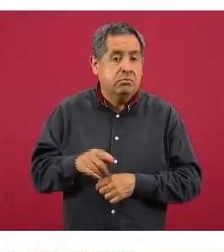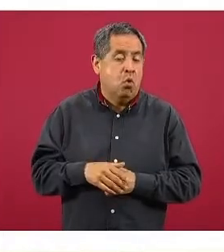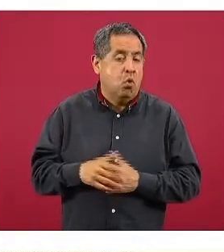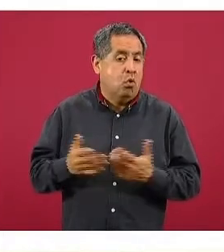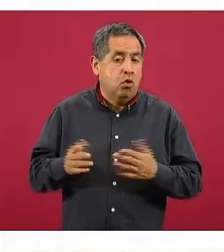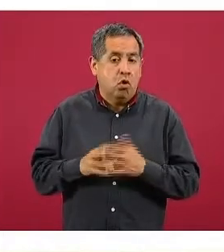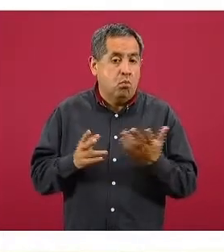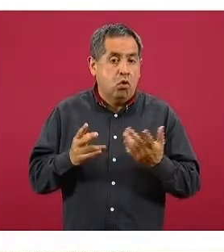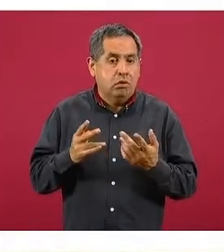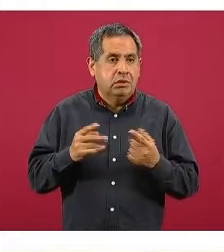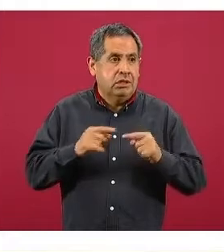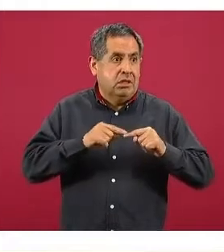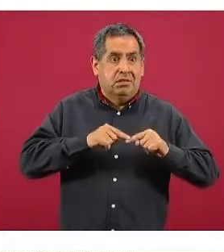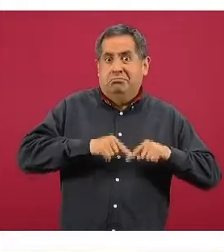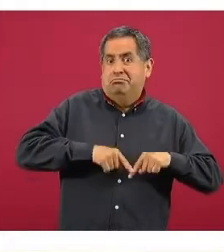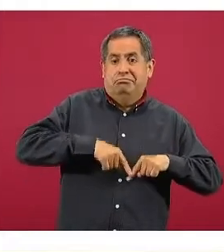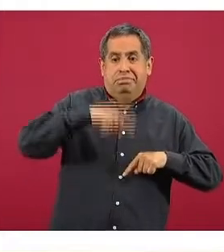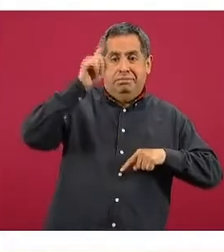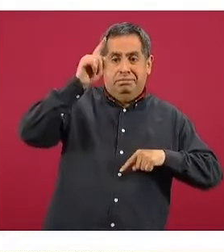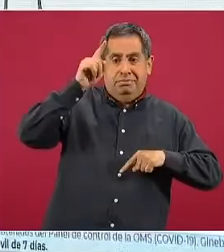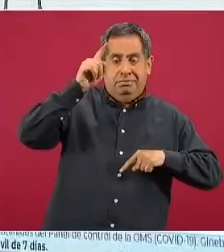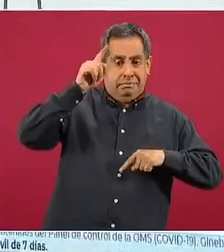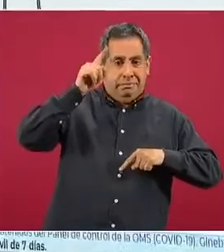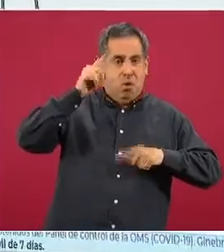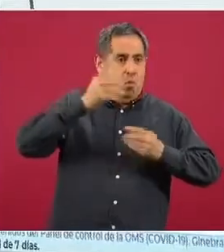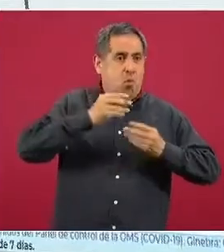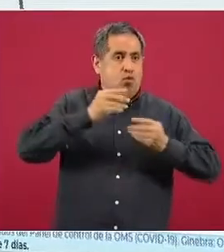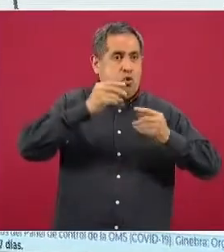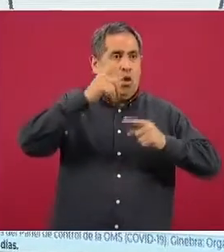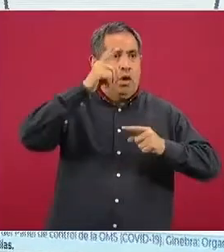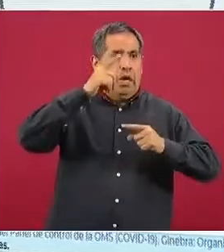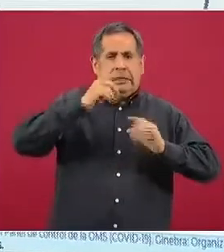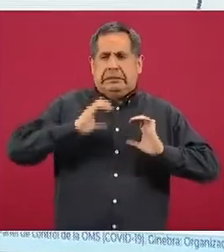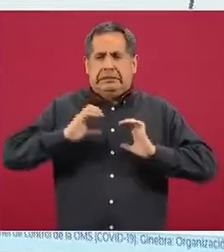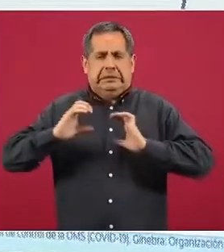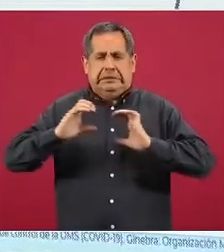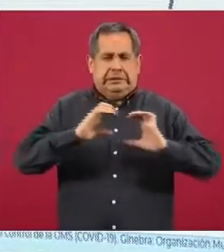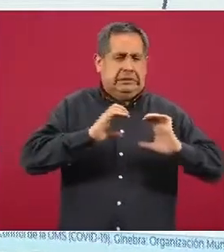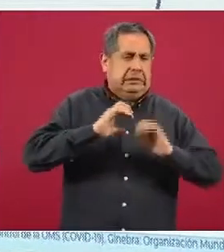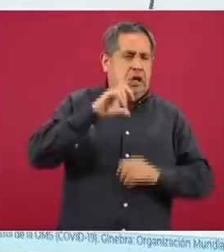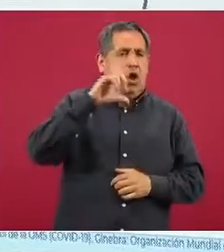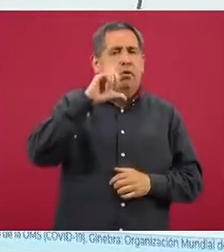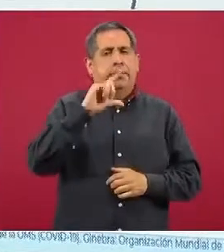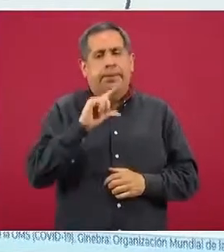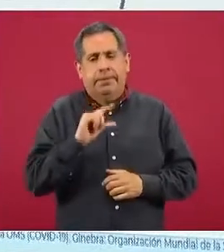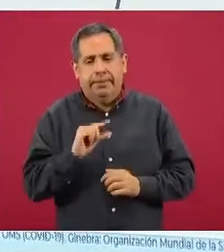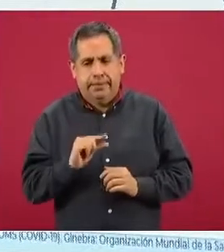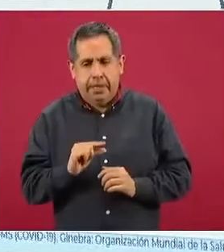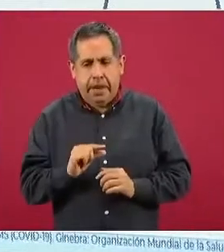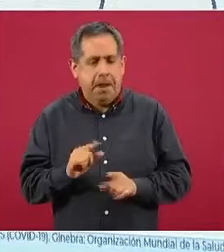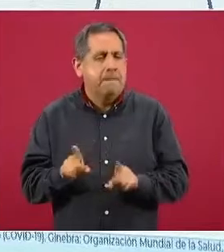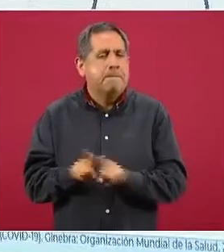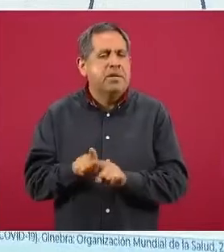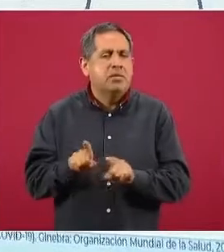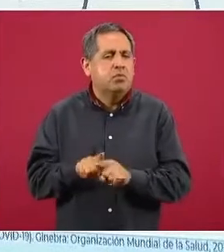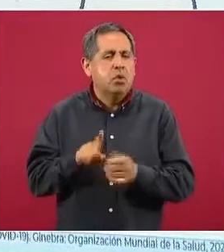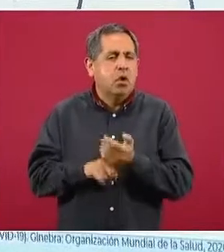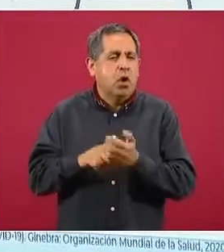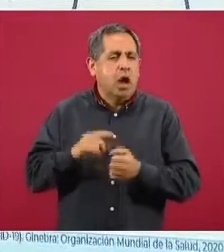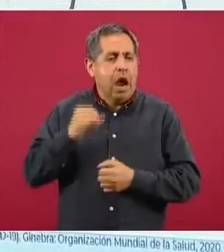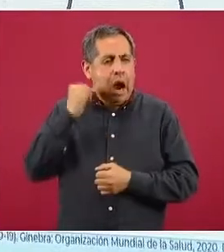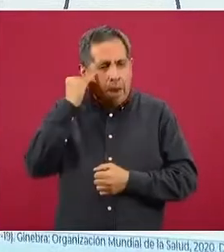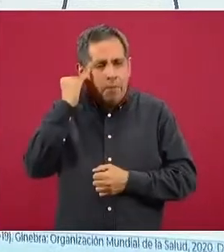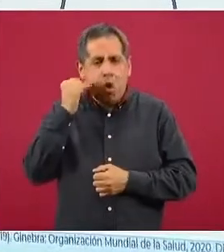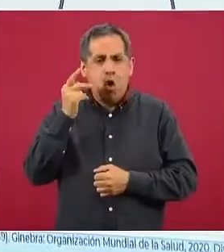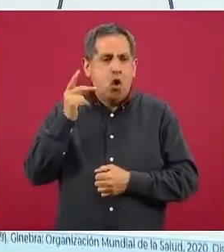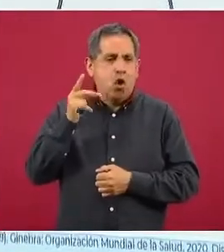experiencia de 2 curvas epidémicas, de 2 picos. Este es semejante también a lo que ocurrió en Japón, Corea y también en